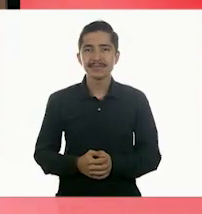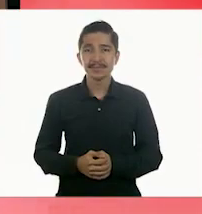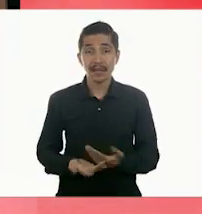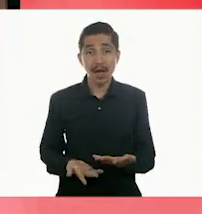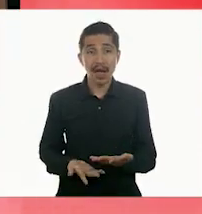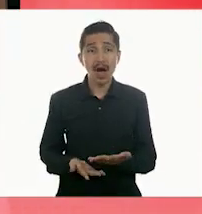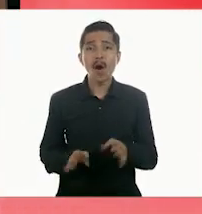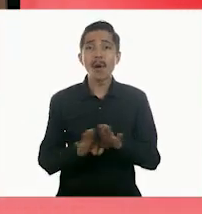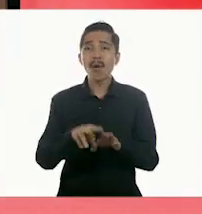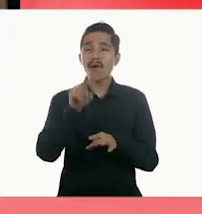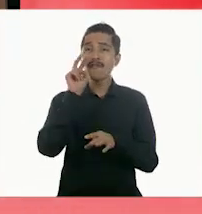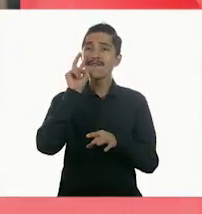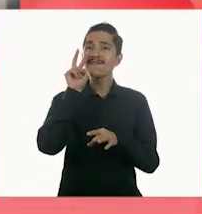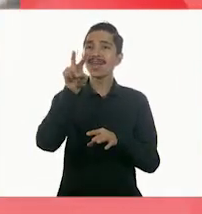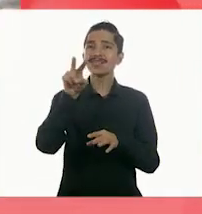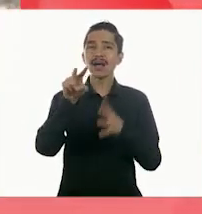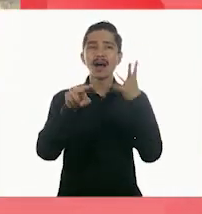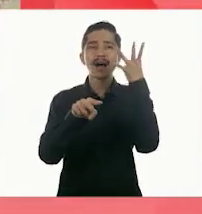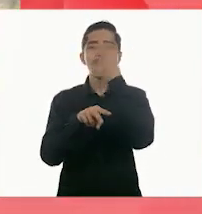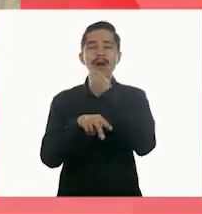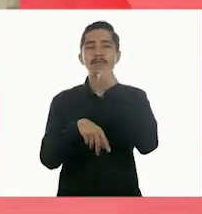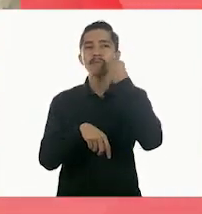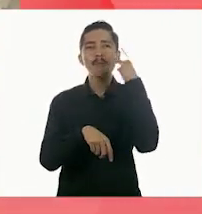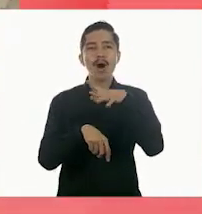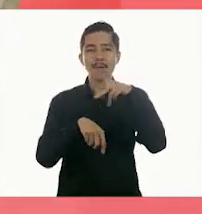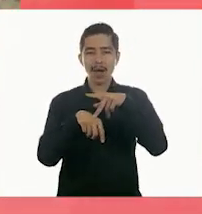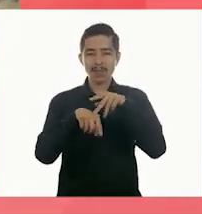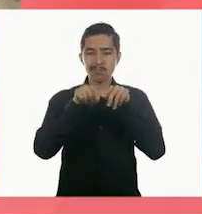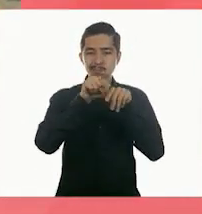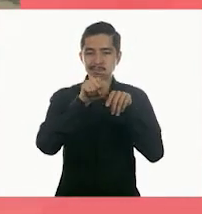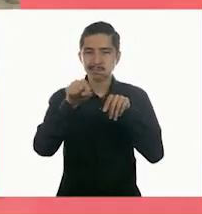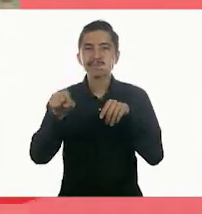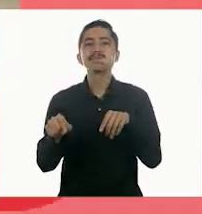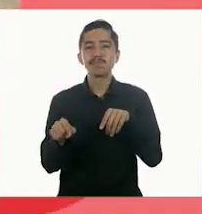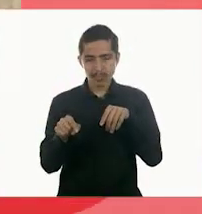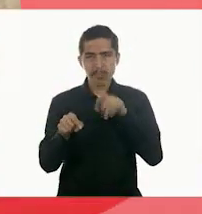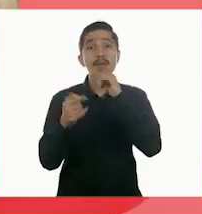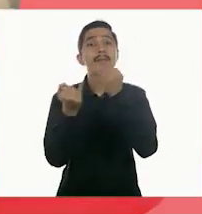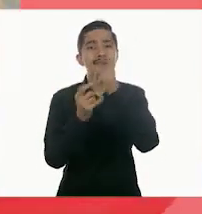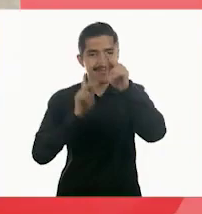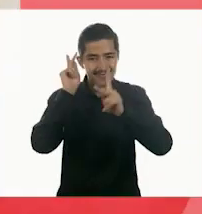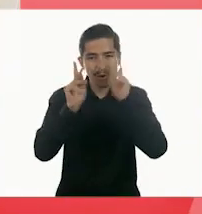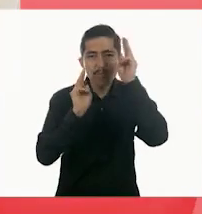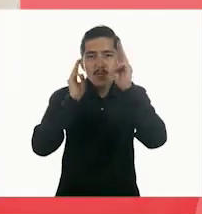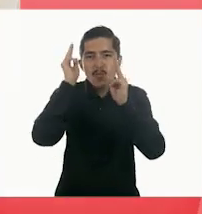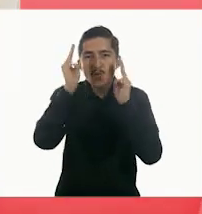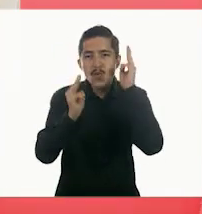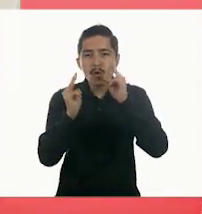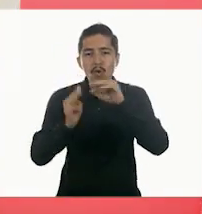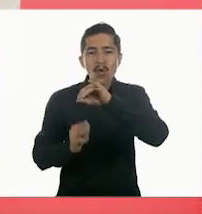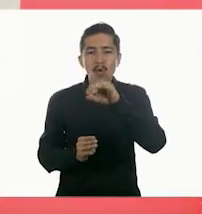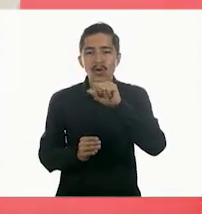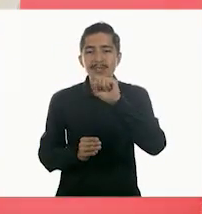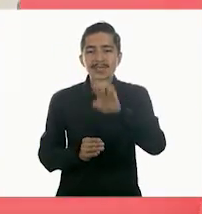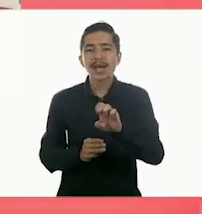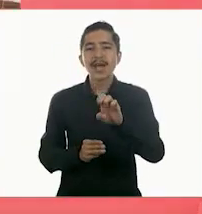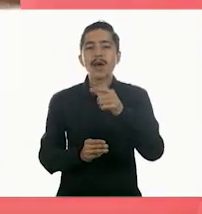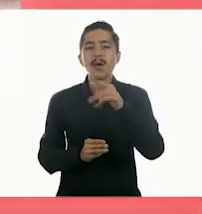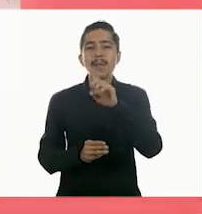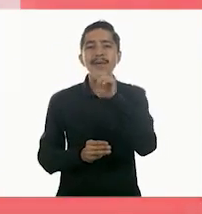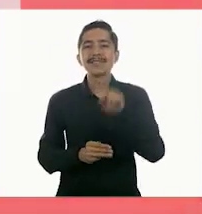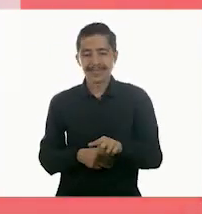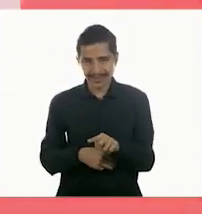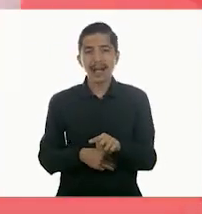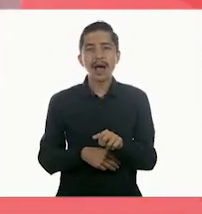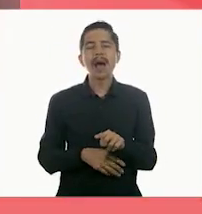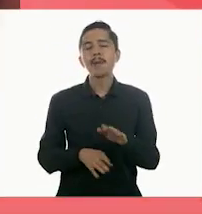Y la vista a este hermoso jirón de Tabasco debe incluir un recorrido por el Museo José Gómez Pánaco,